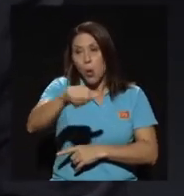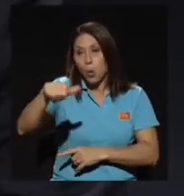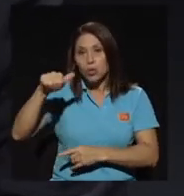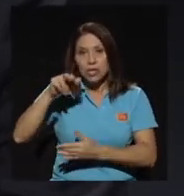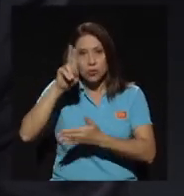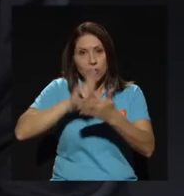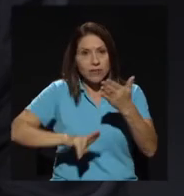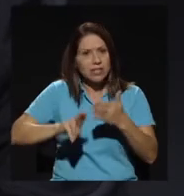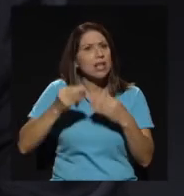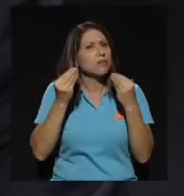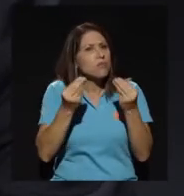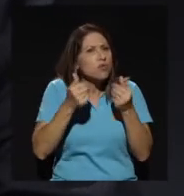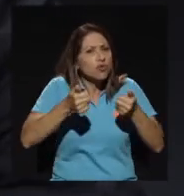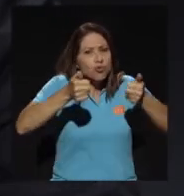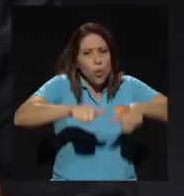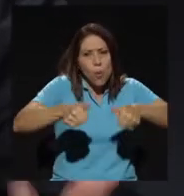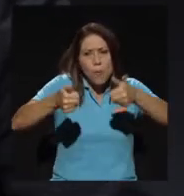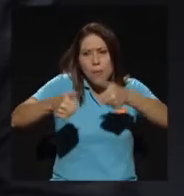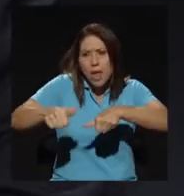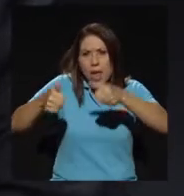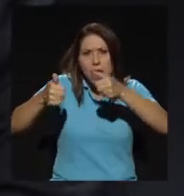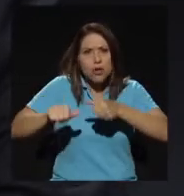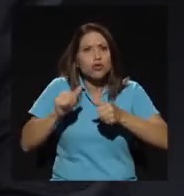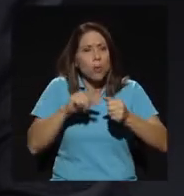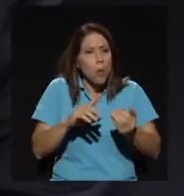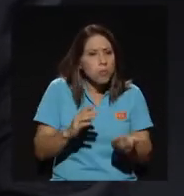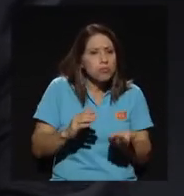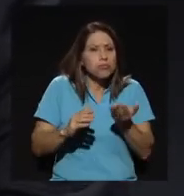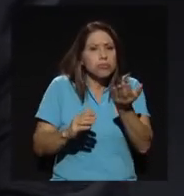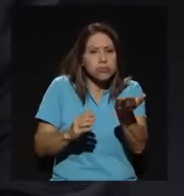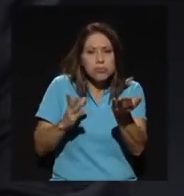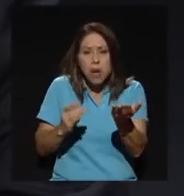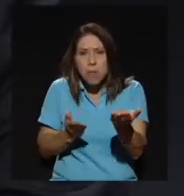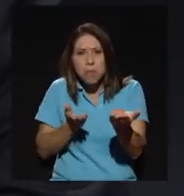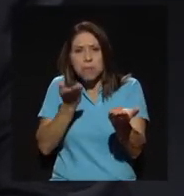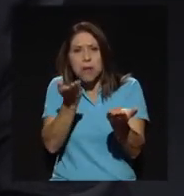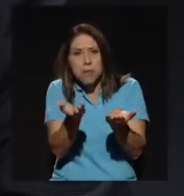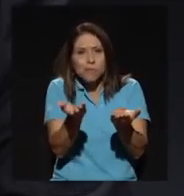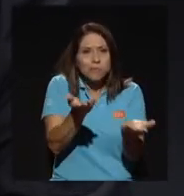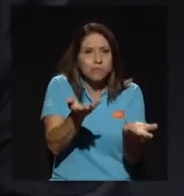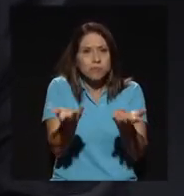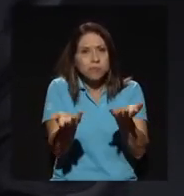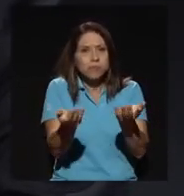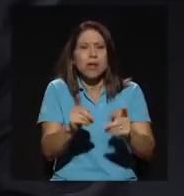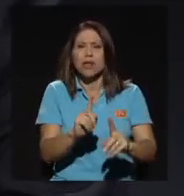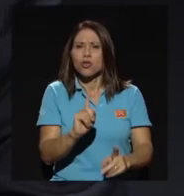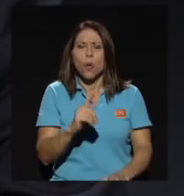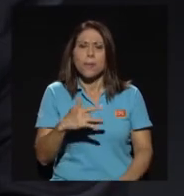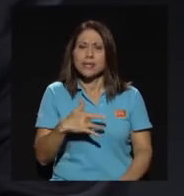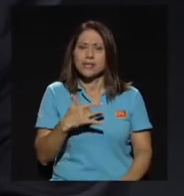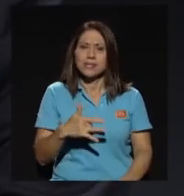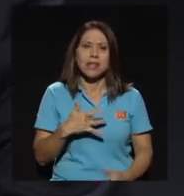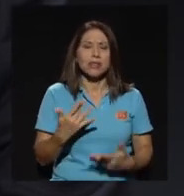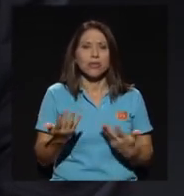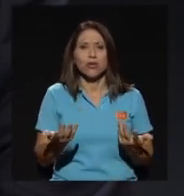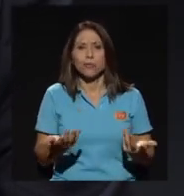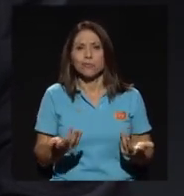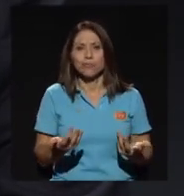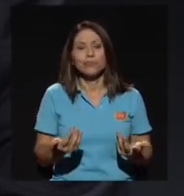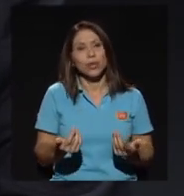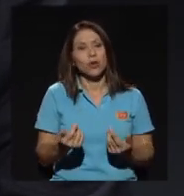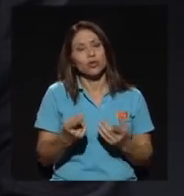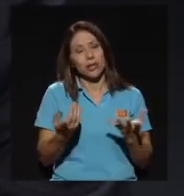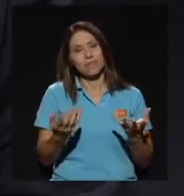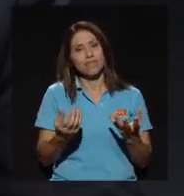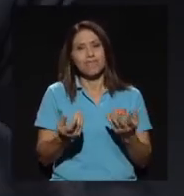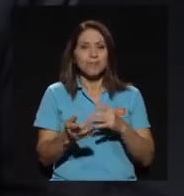hecho muchos convenios con las contrapartes ahí va algunas cosas eso no me siento digamos yo tenía una gran esperanza